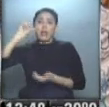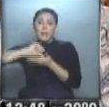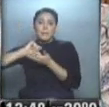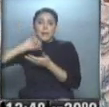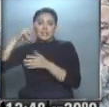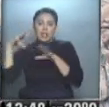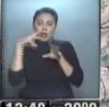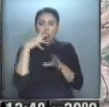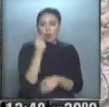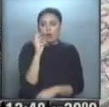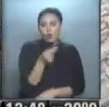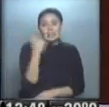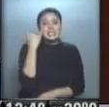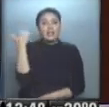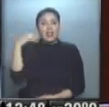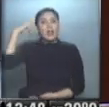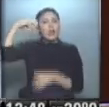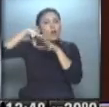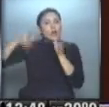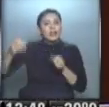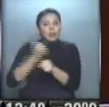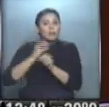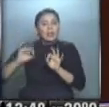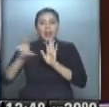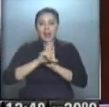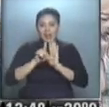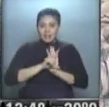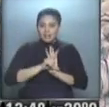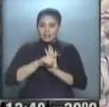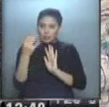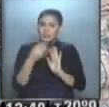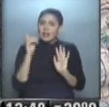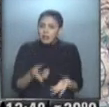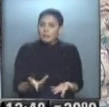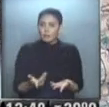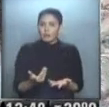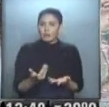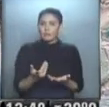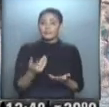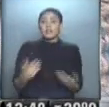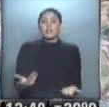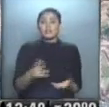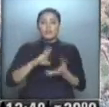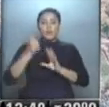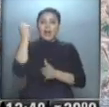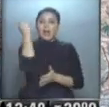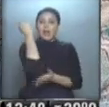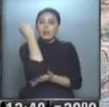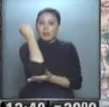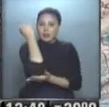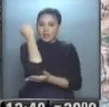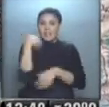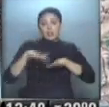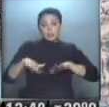de hecho se dictaron leyes en el Congreso al respecto, como el clampdown, que fue también una manera de aprender. Entonces, es que económicamente y